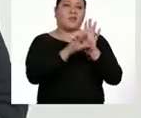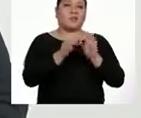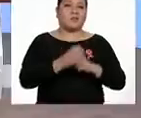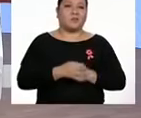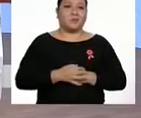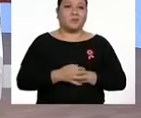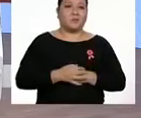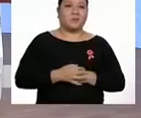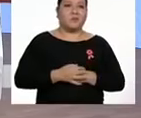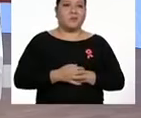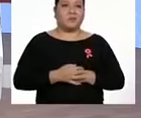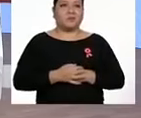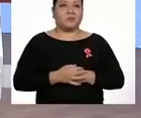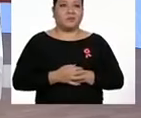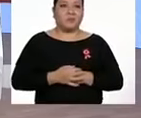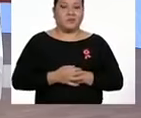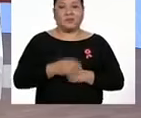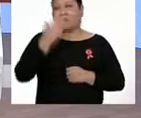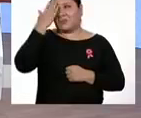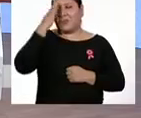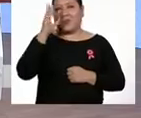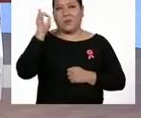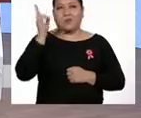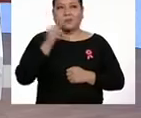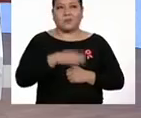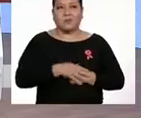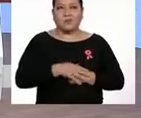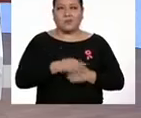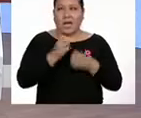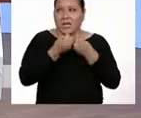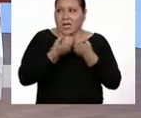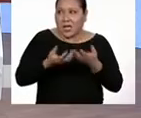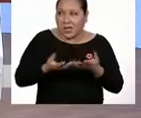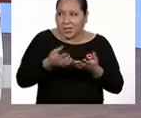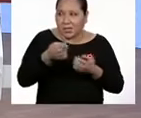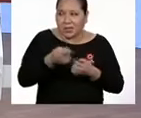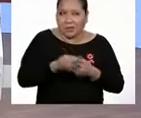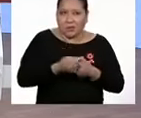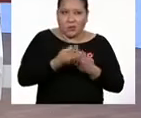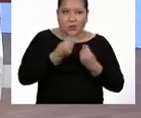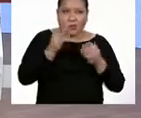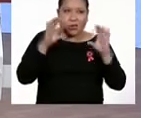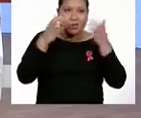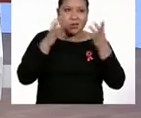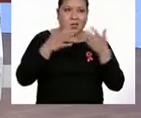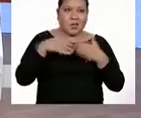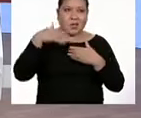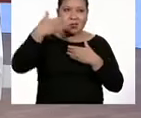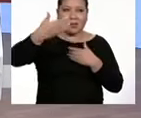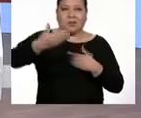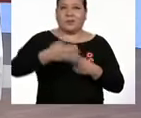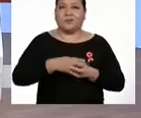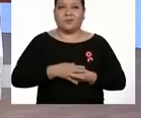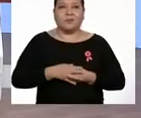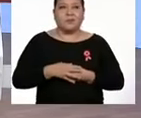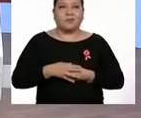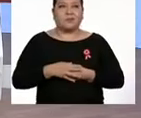más. No sé, profesora. Y si se gastan, aún quedan muchas clases más por venir.